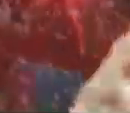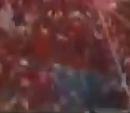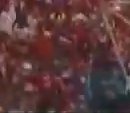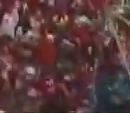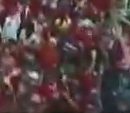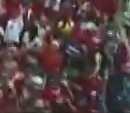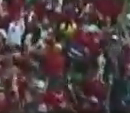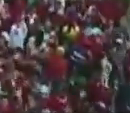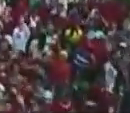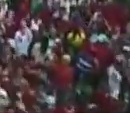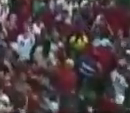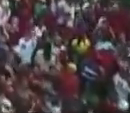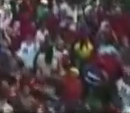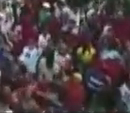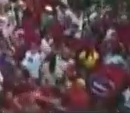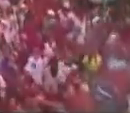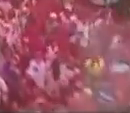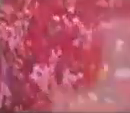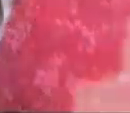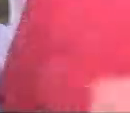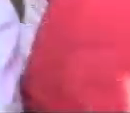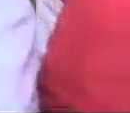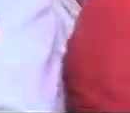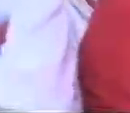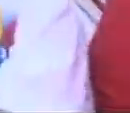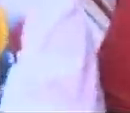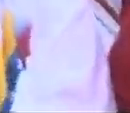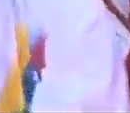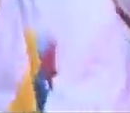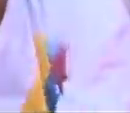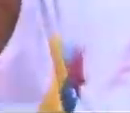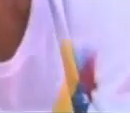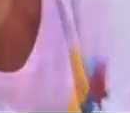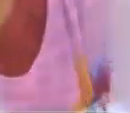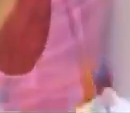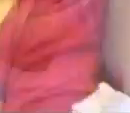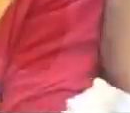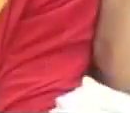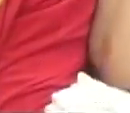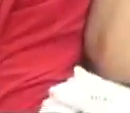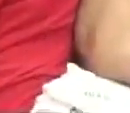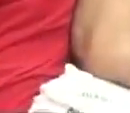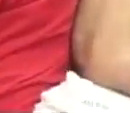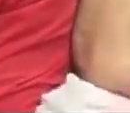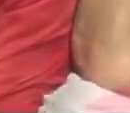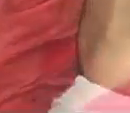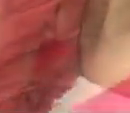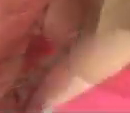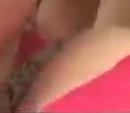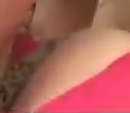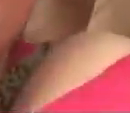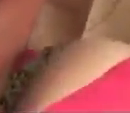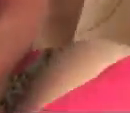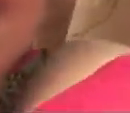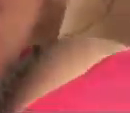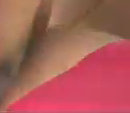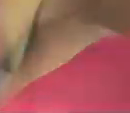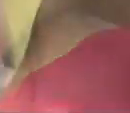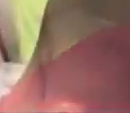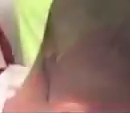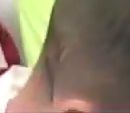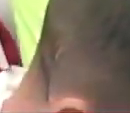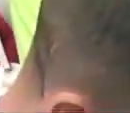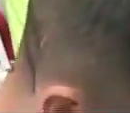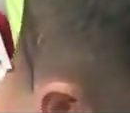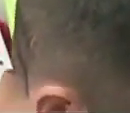de Venezuela en la calle y el pueblo quiere elegir, el pueblo quiere votar y el pueblo